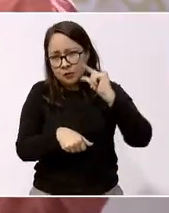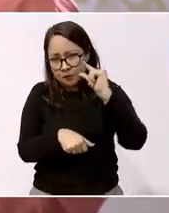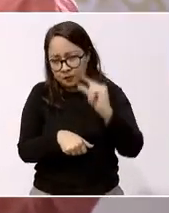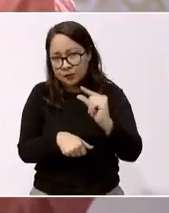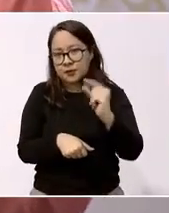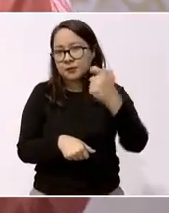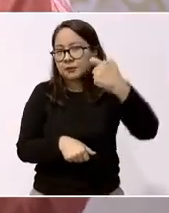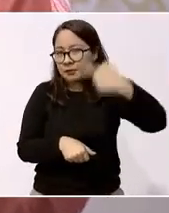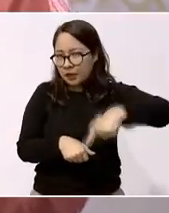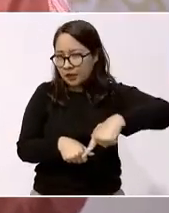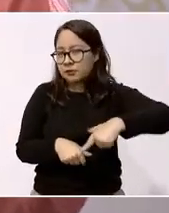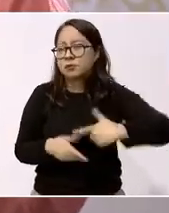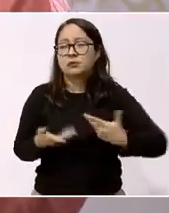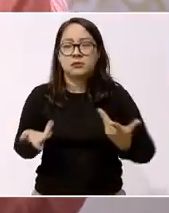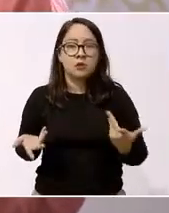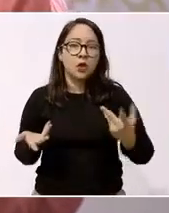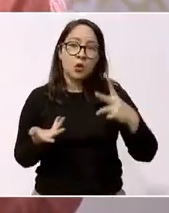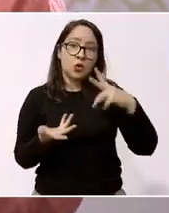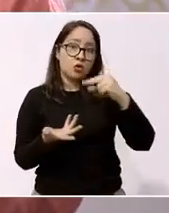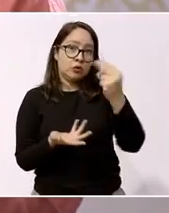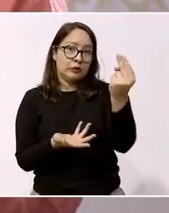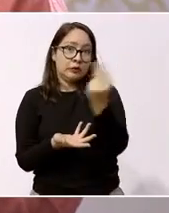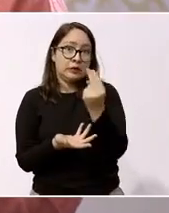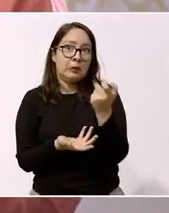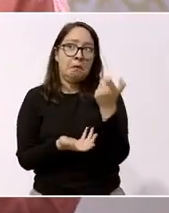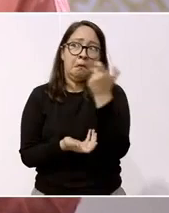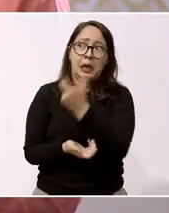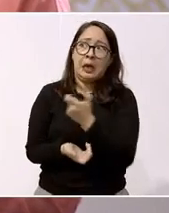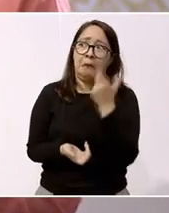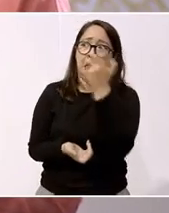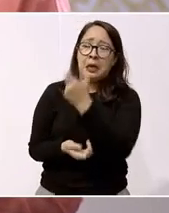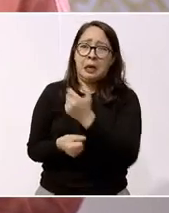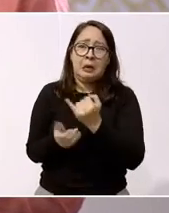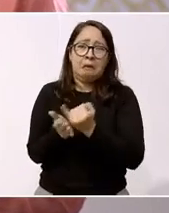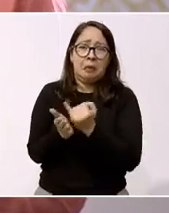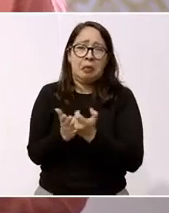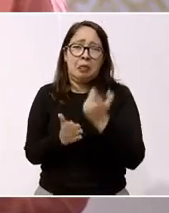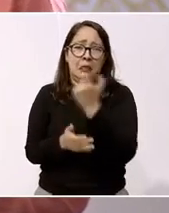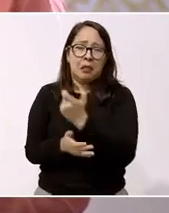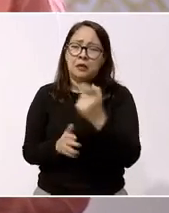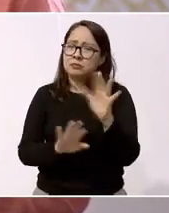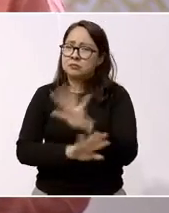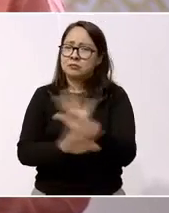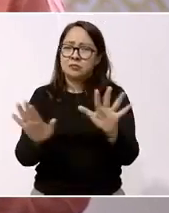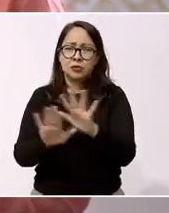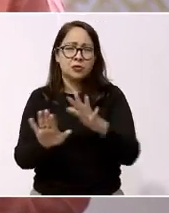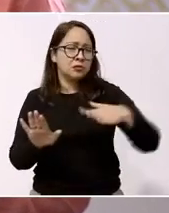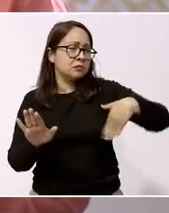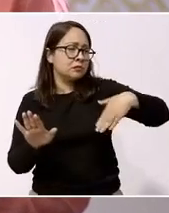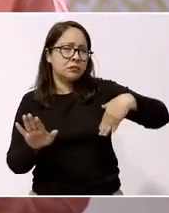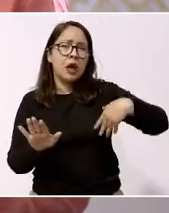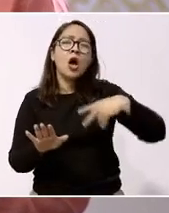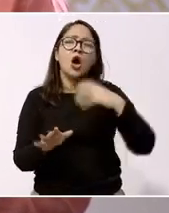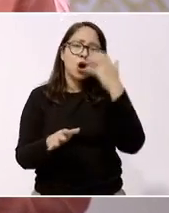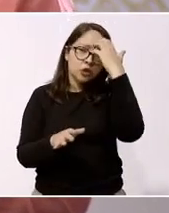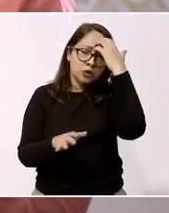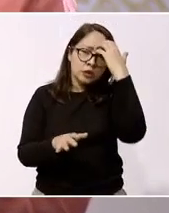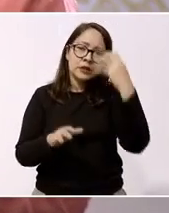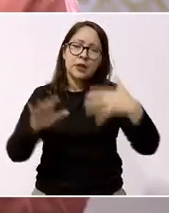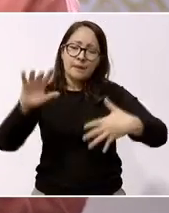bajos, sin que tengan que pagar impuestos. Acabo de hacer una gira por Centroamérica y por